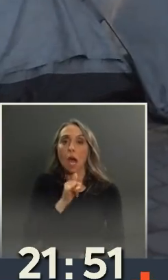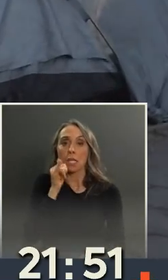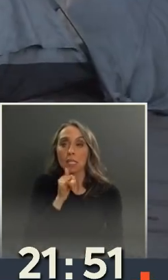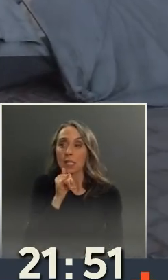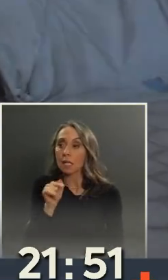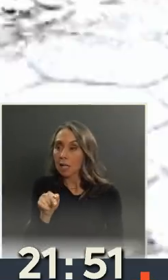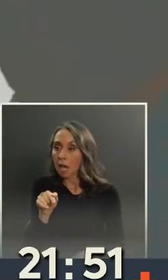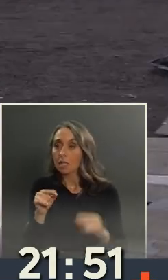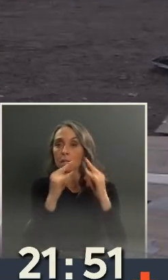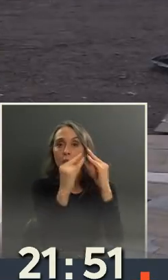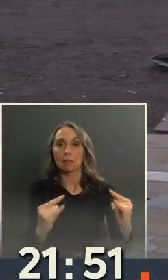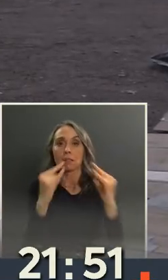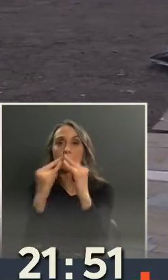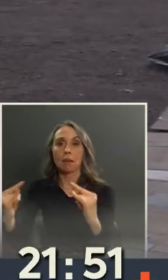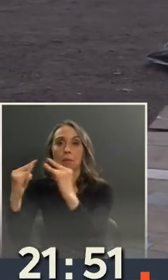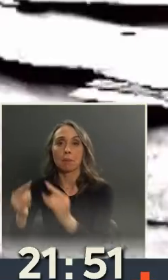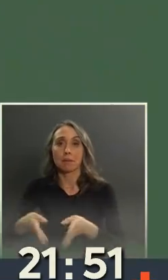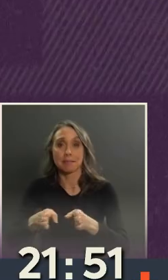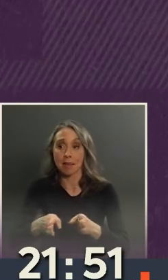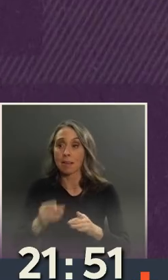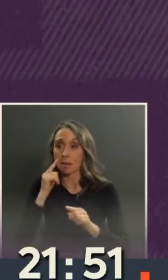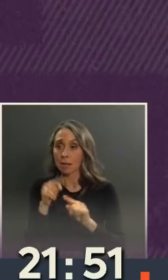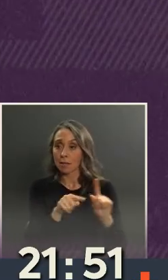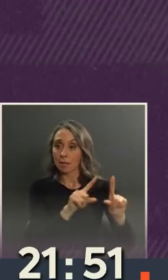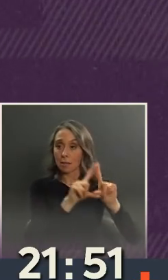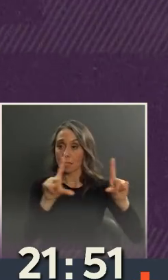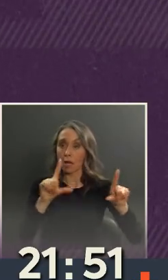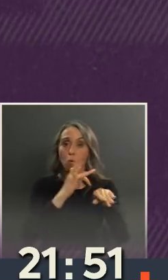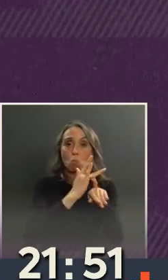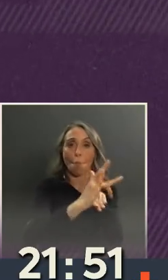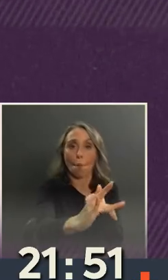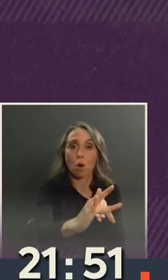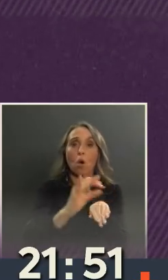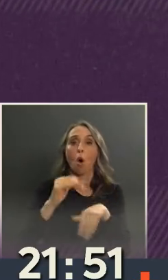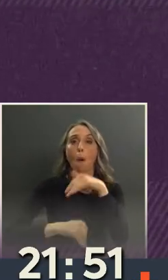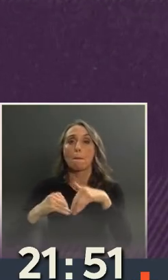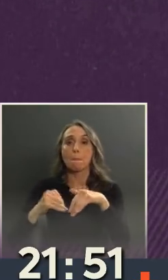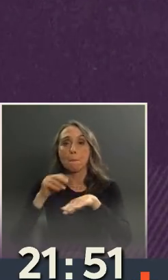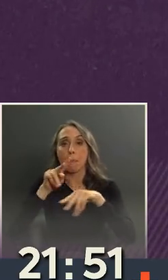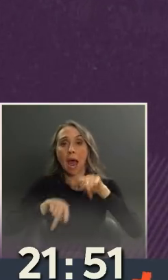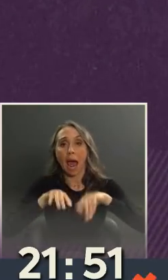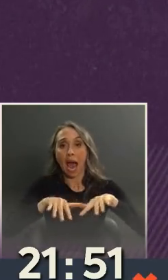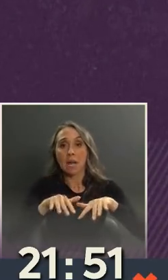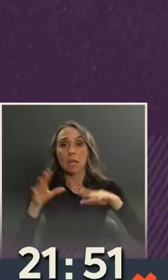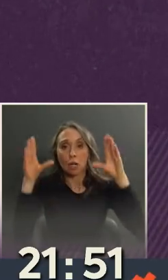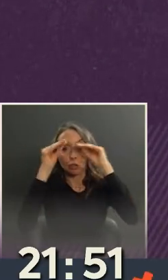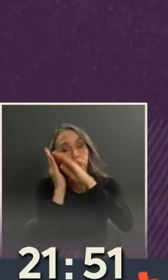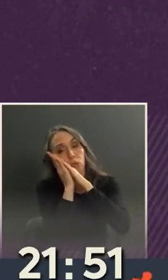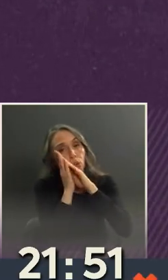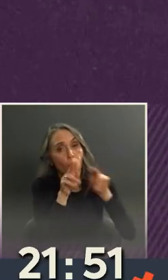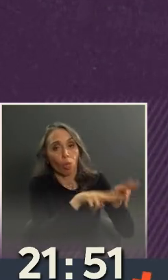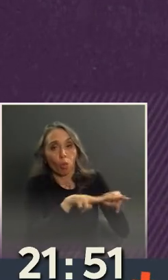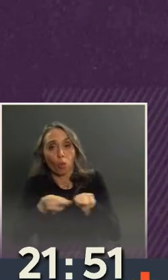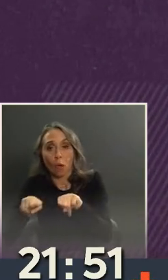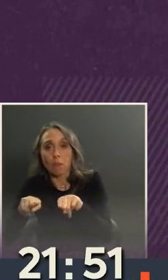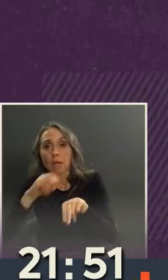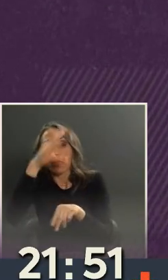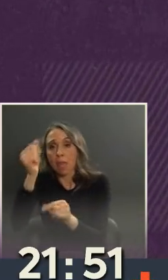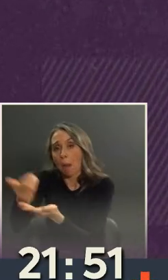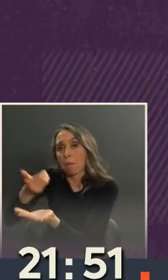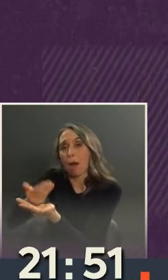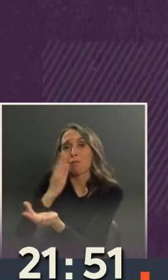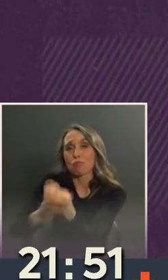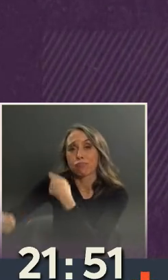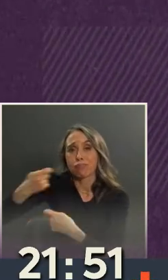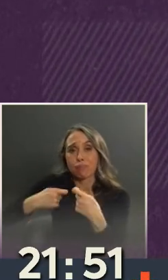este. O este otro. O en la playa durmiendo de noche y pidiendo dinero de día hasta conseguir lo suficiente para poder